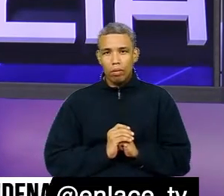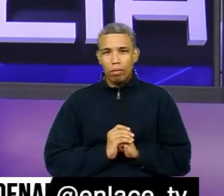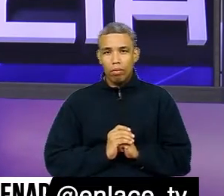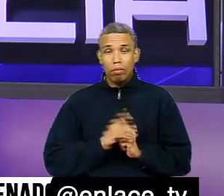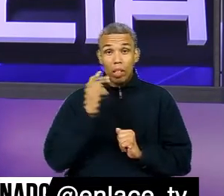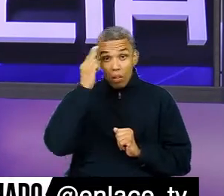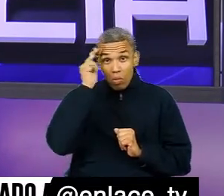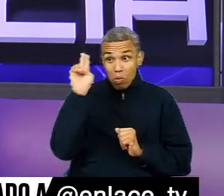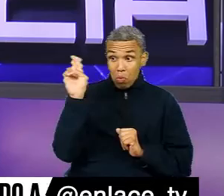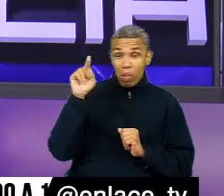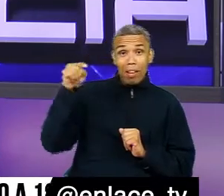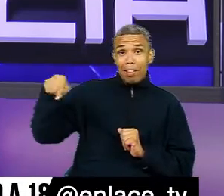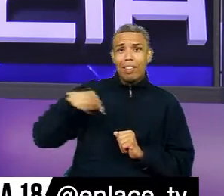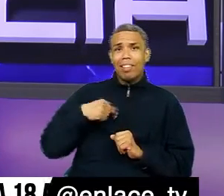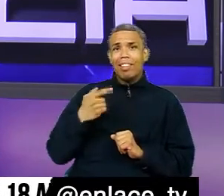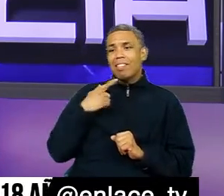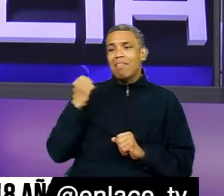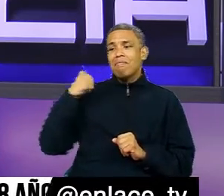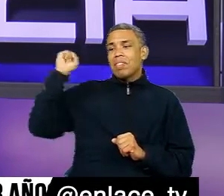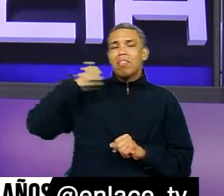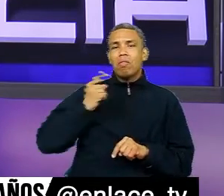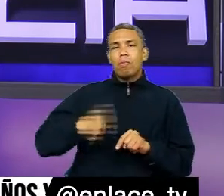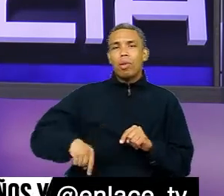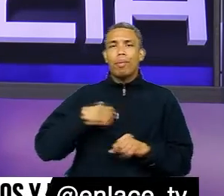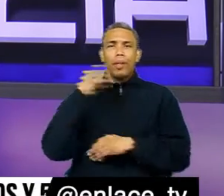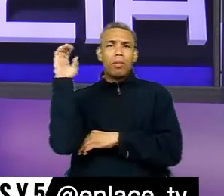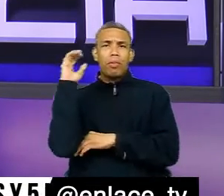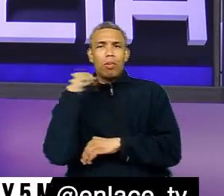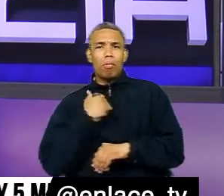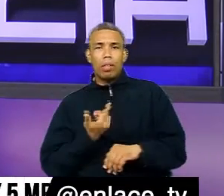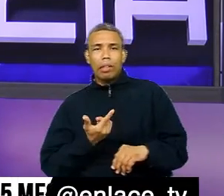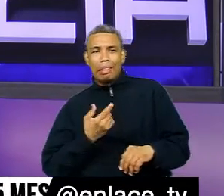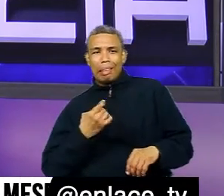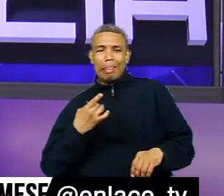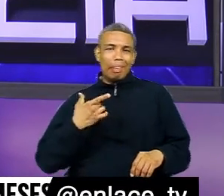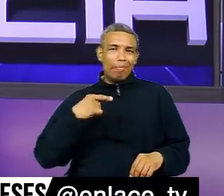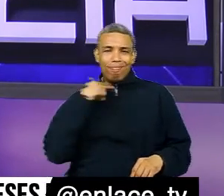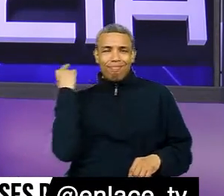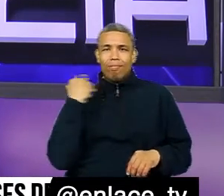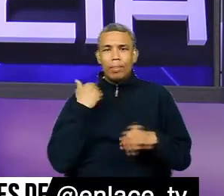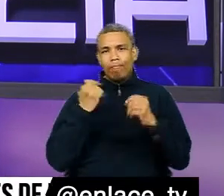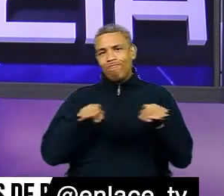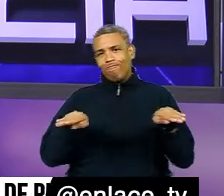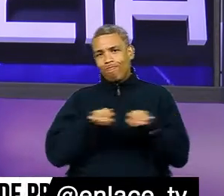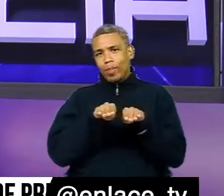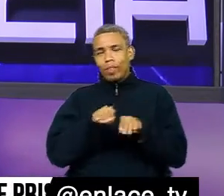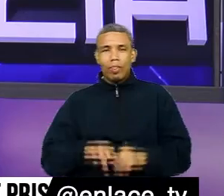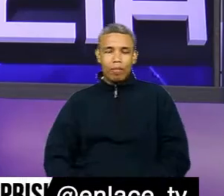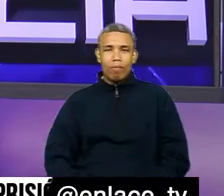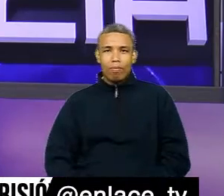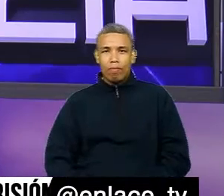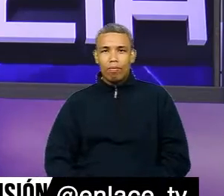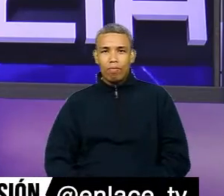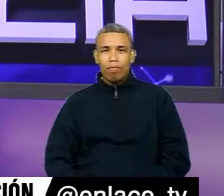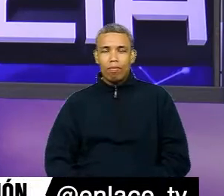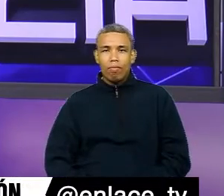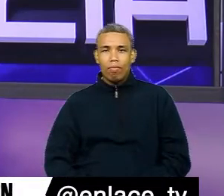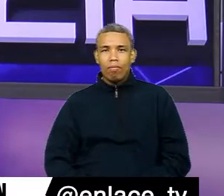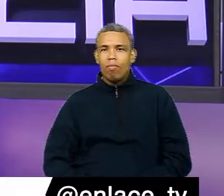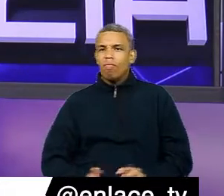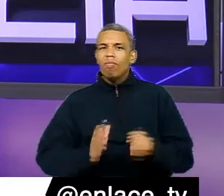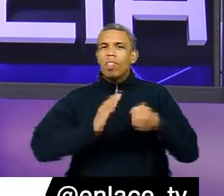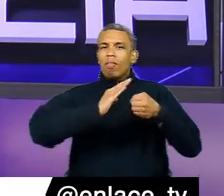Barranquilla y la tricolor no logró vencer a Uruguay por la fecha 10 de las eliminatorias al Mundial Rusia 2016. Vamos con